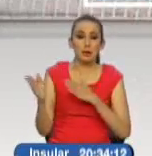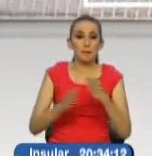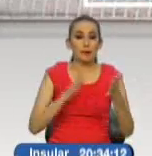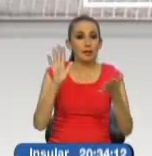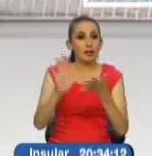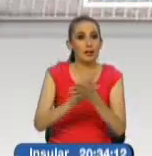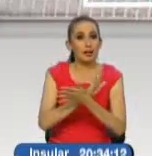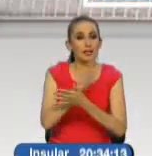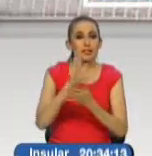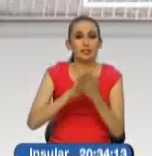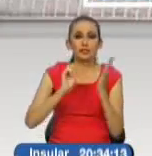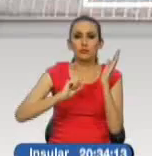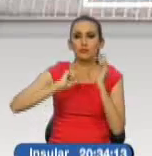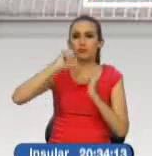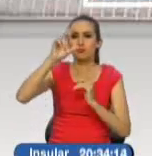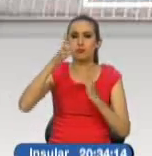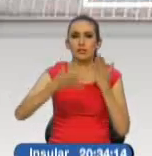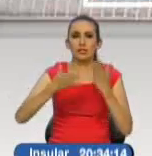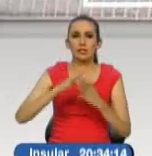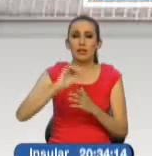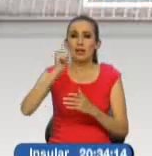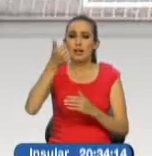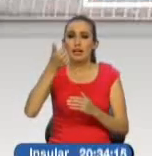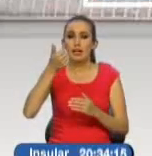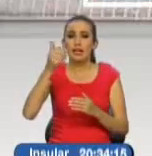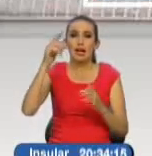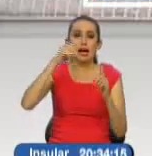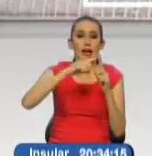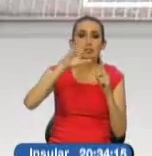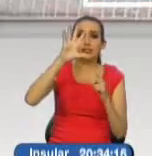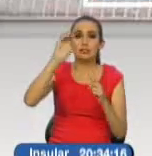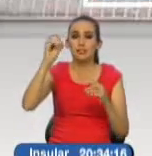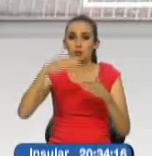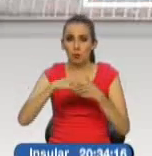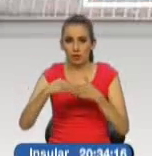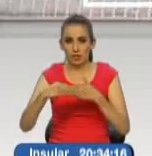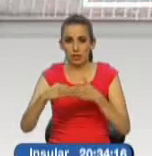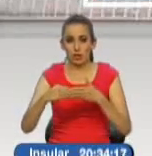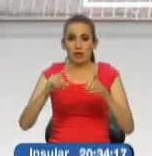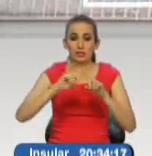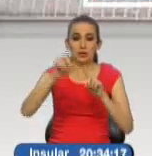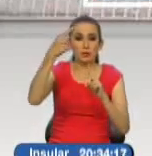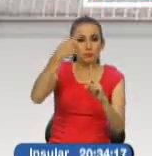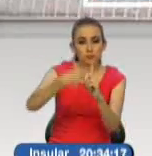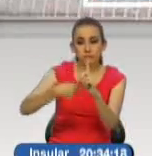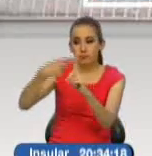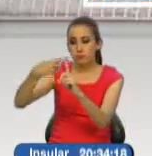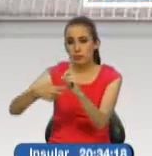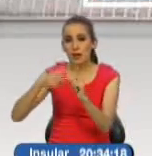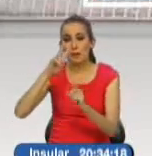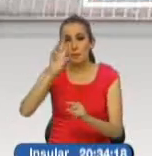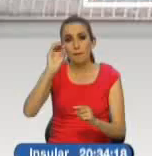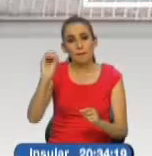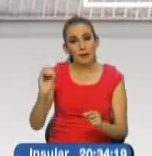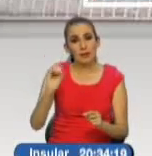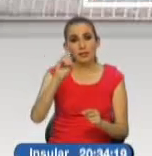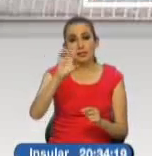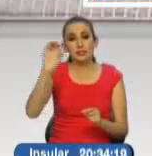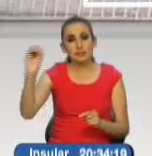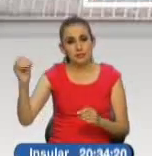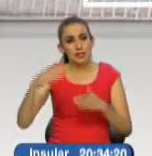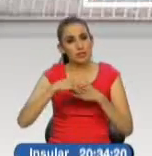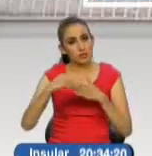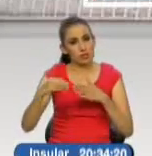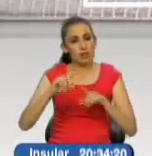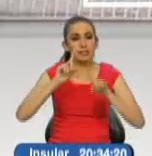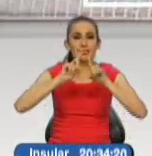cuyos precios de inscripción varían entre 10 y 50 dólares, mientras la mensualidad fluctúa entre 20 y 100 dólares. Eso